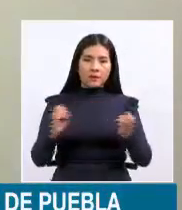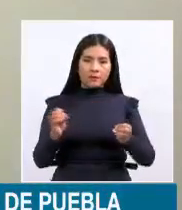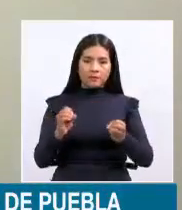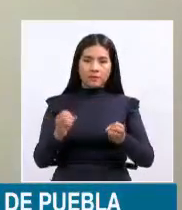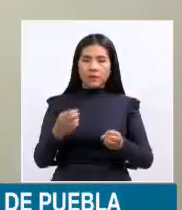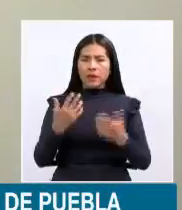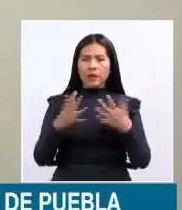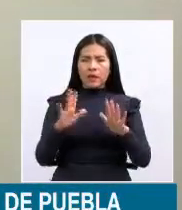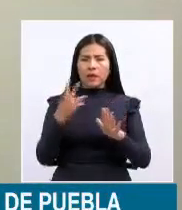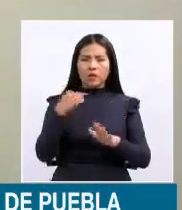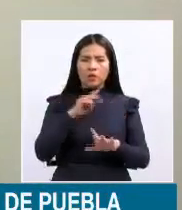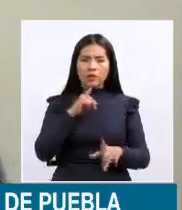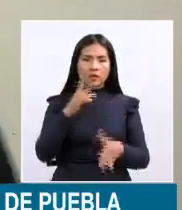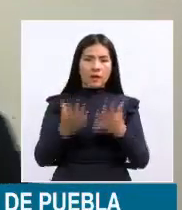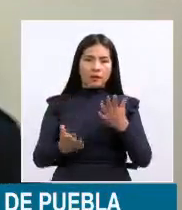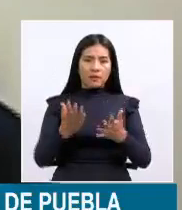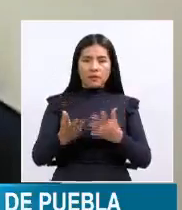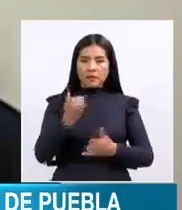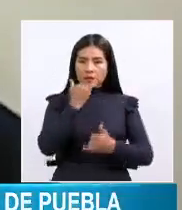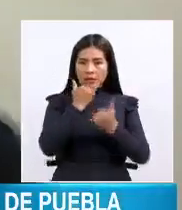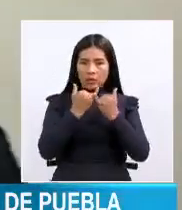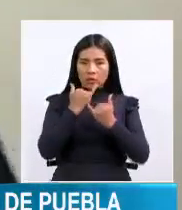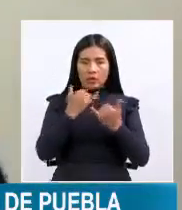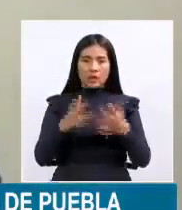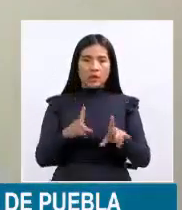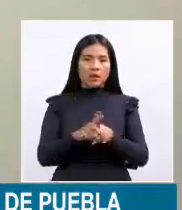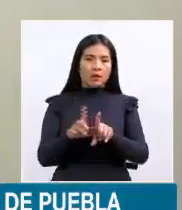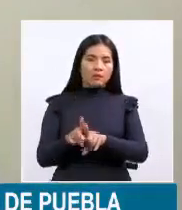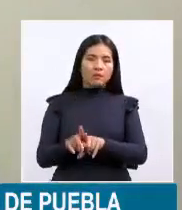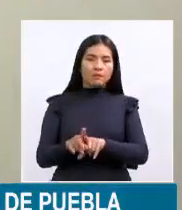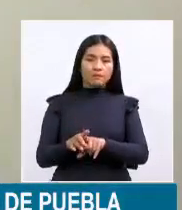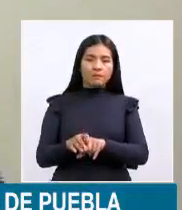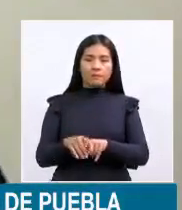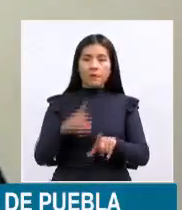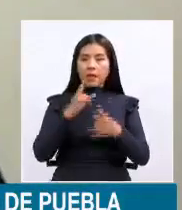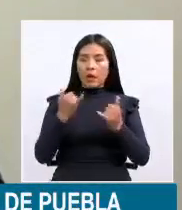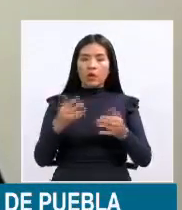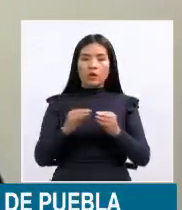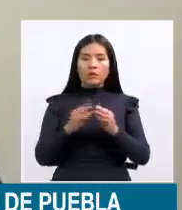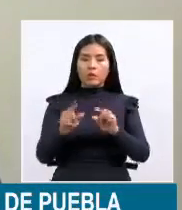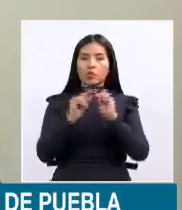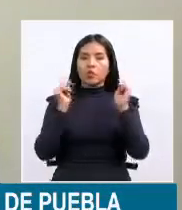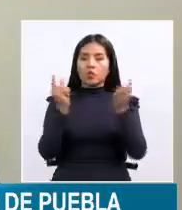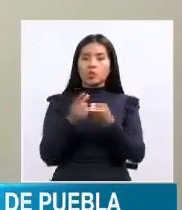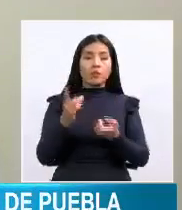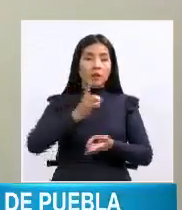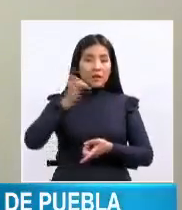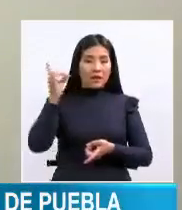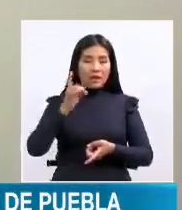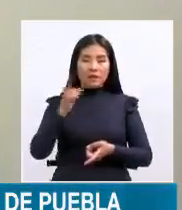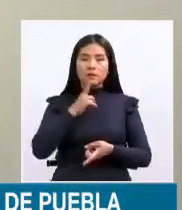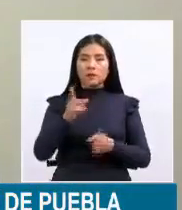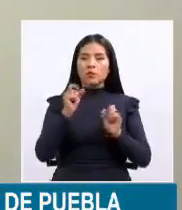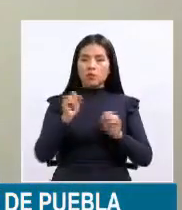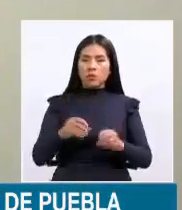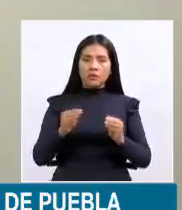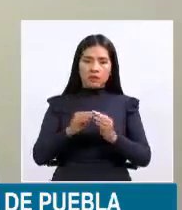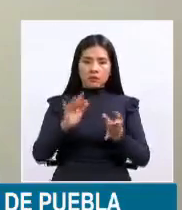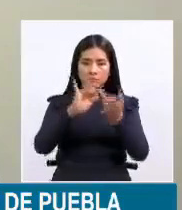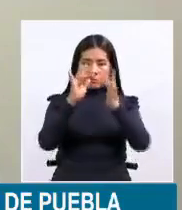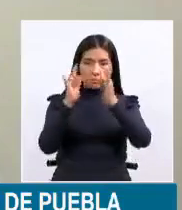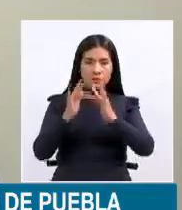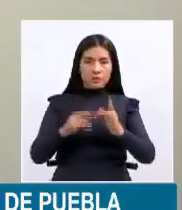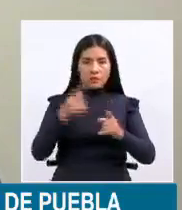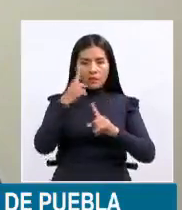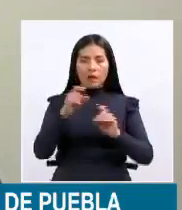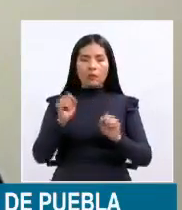ni siquiera somos conscientes de cómo ciertos grupos, y acá voy a decir abiertamente, ciertos grupos de derecha pueden articular para, de